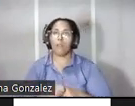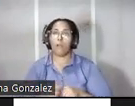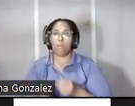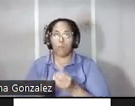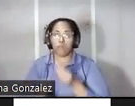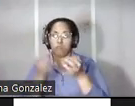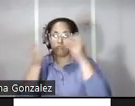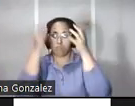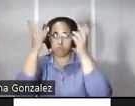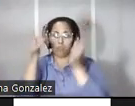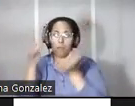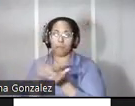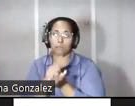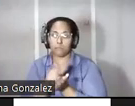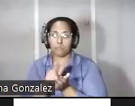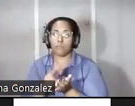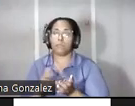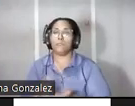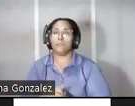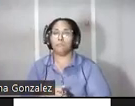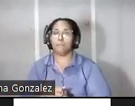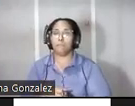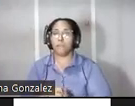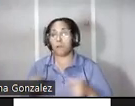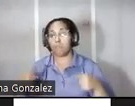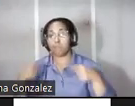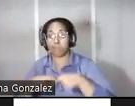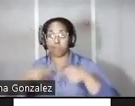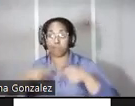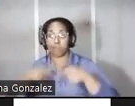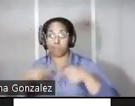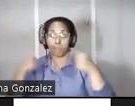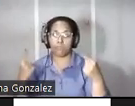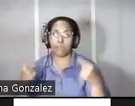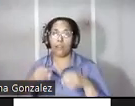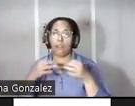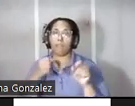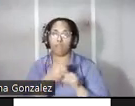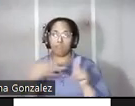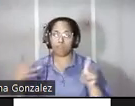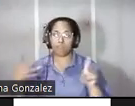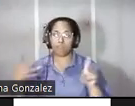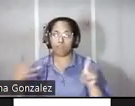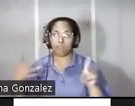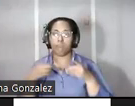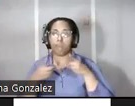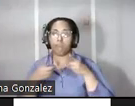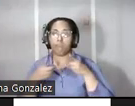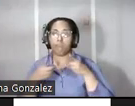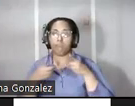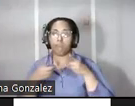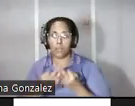fuego o veneno. Las mismas, a pesar de la contradicción, han sido descritas por los familiares y